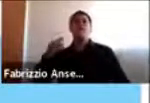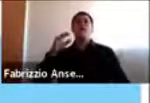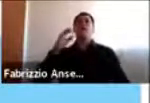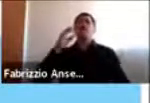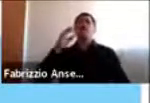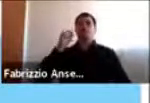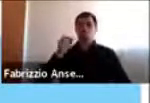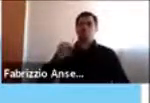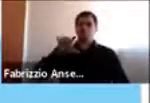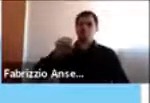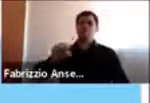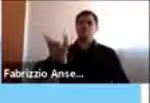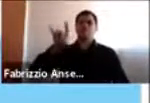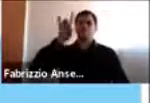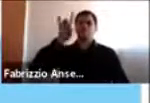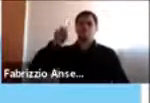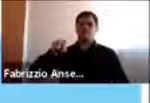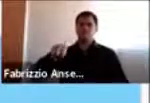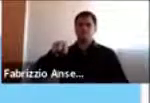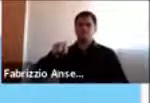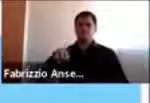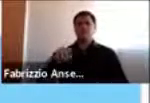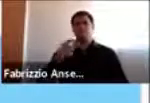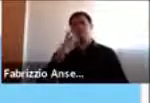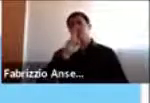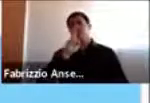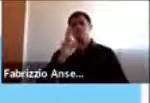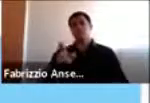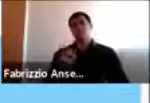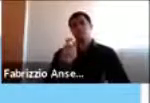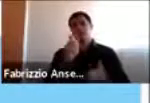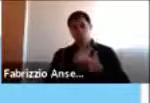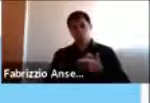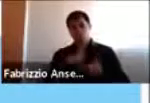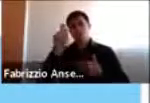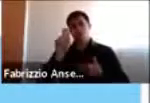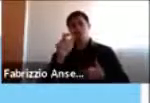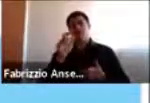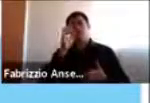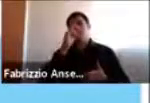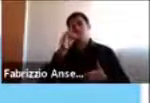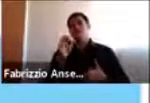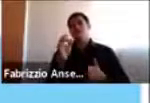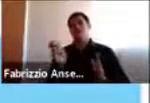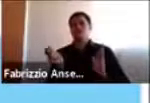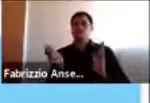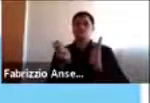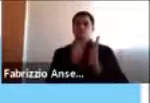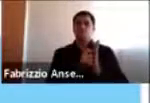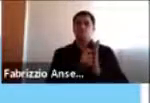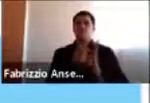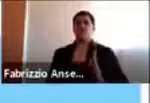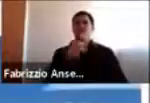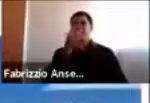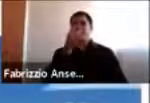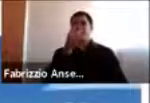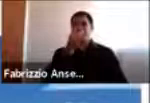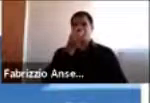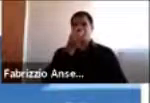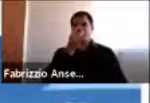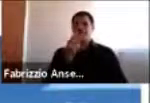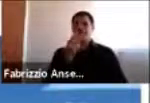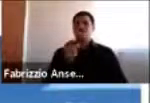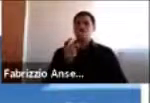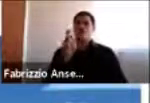que la respuesta es correcta se marcará aquí una barrita verde este es el caso del nivel de las letras tenemos